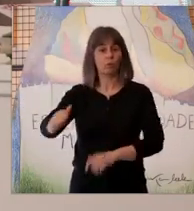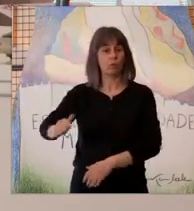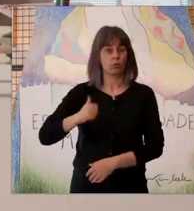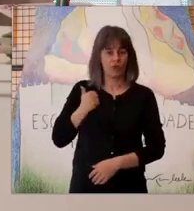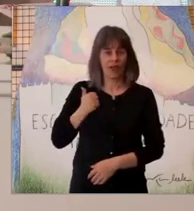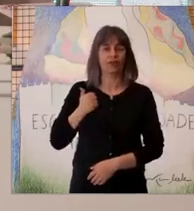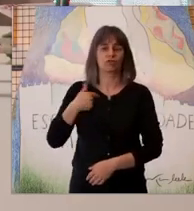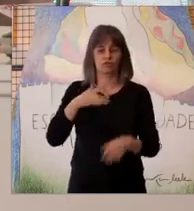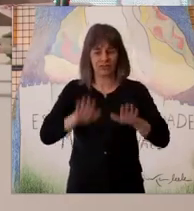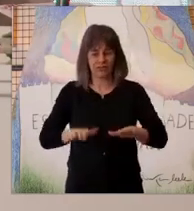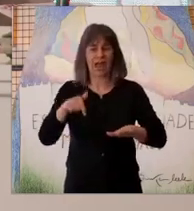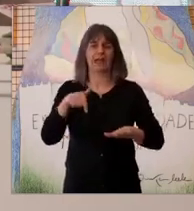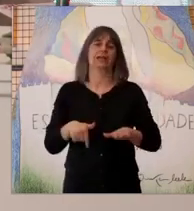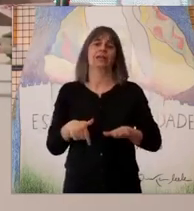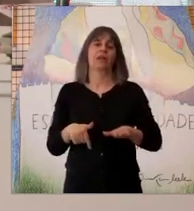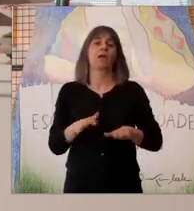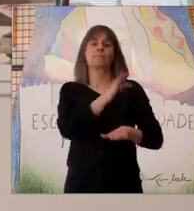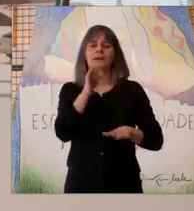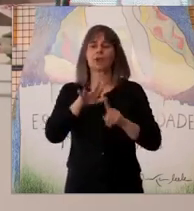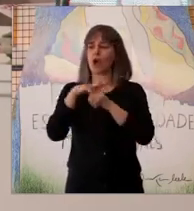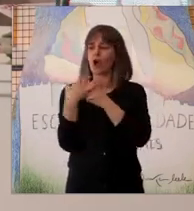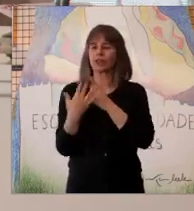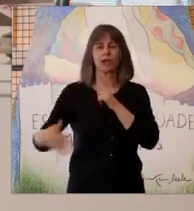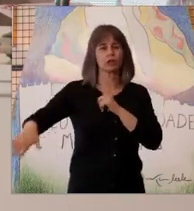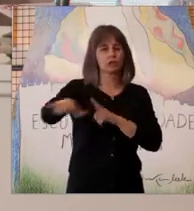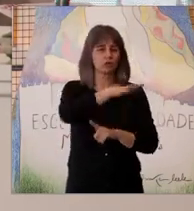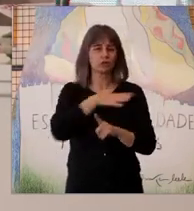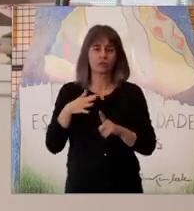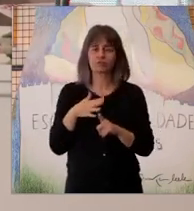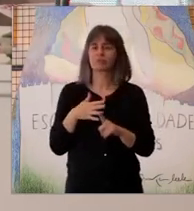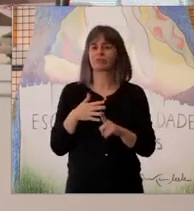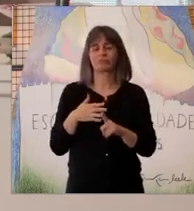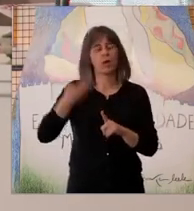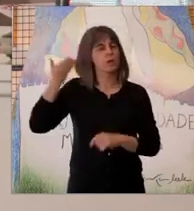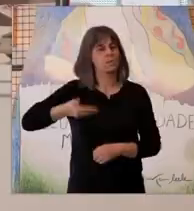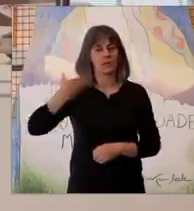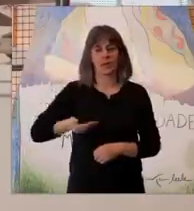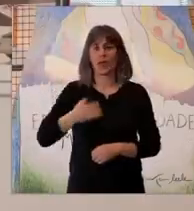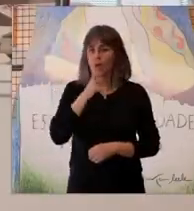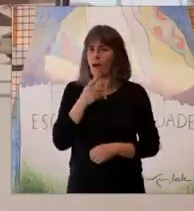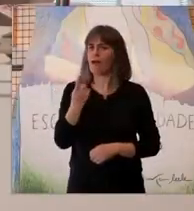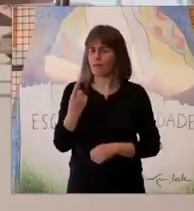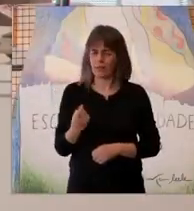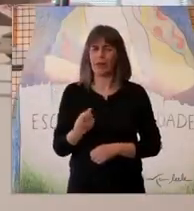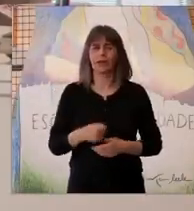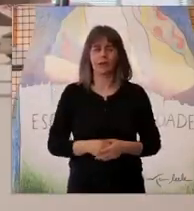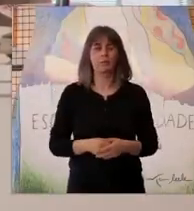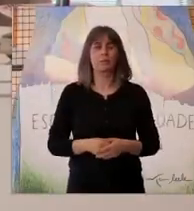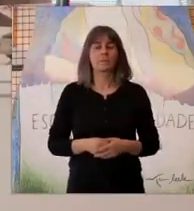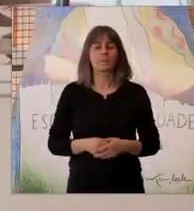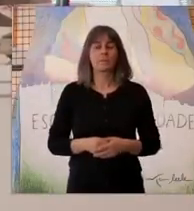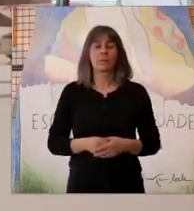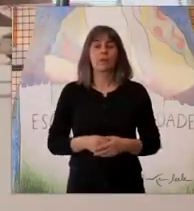y la además la de estar aquí con este contexto que me parece importantísimo en este momento más necesario que nunca por